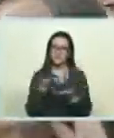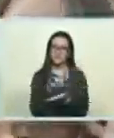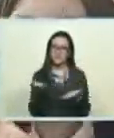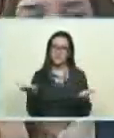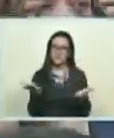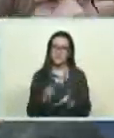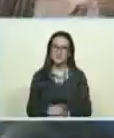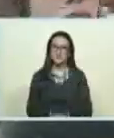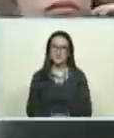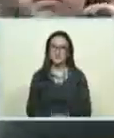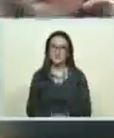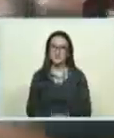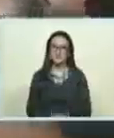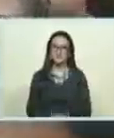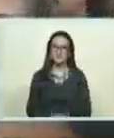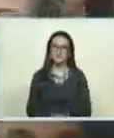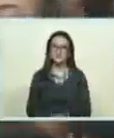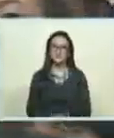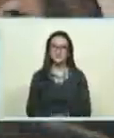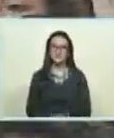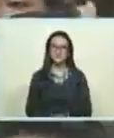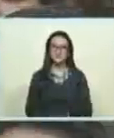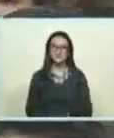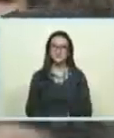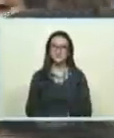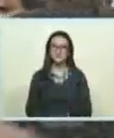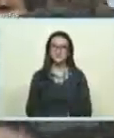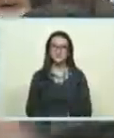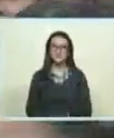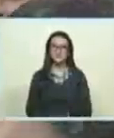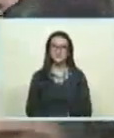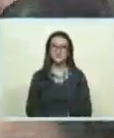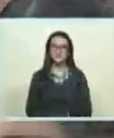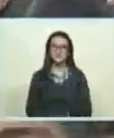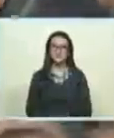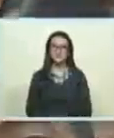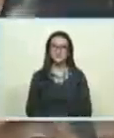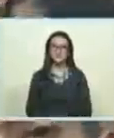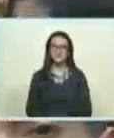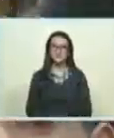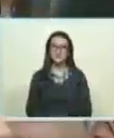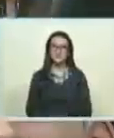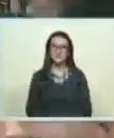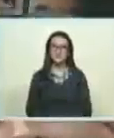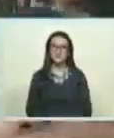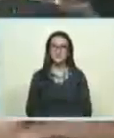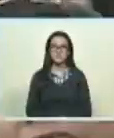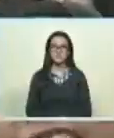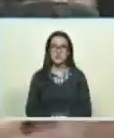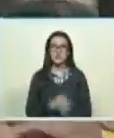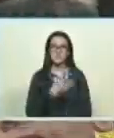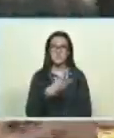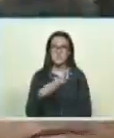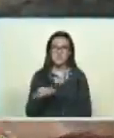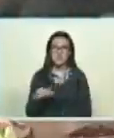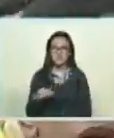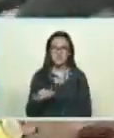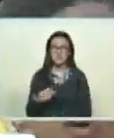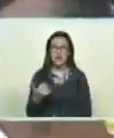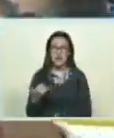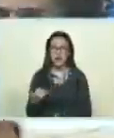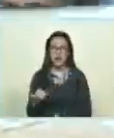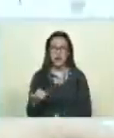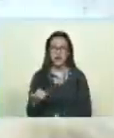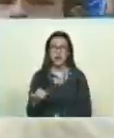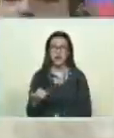Hay que estudiar. Hay que estudiar. Hay que no estudiar. Y la felicito, muchacha. Presidente, ya para venirle hablando de lo